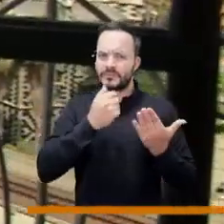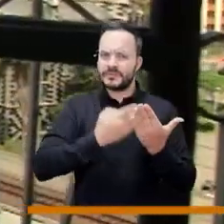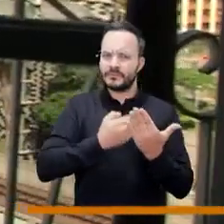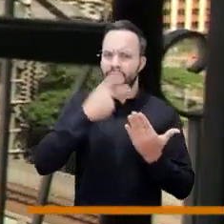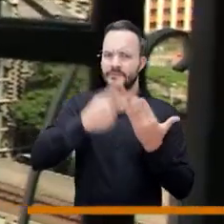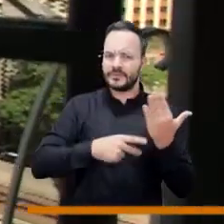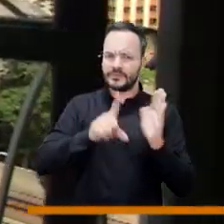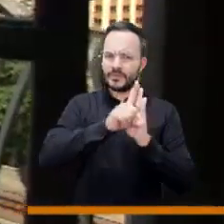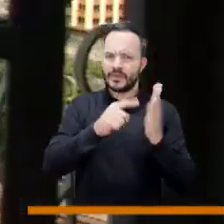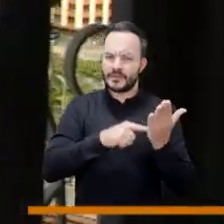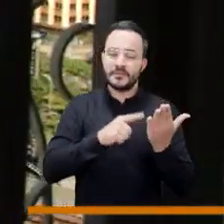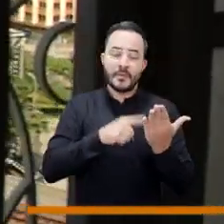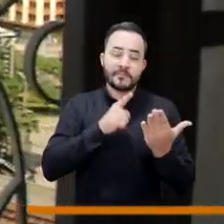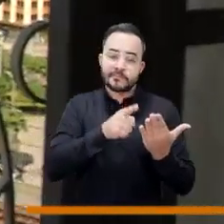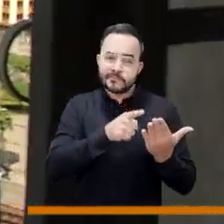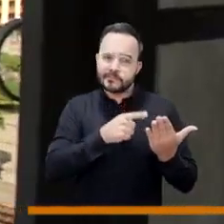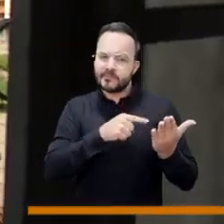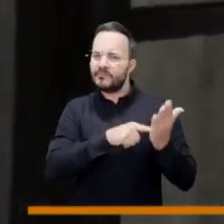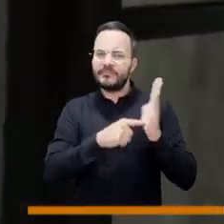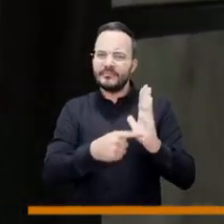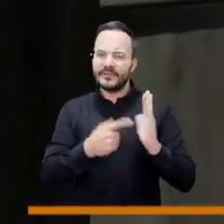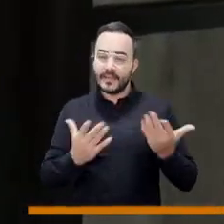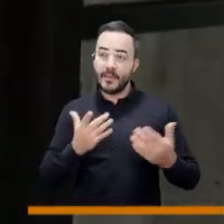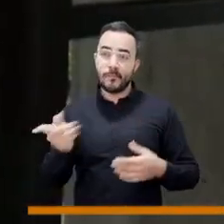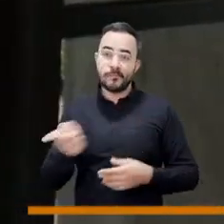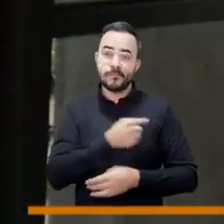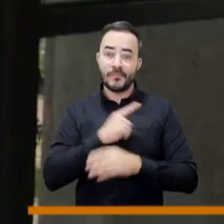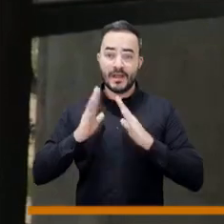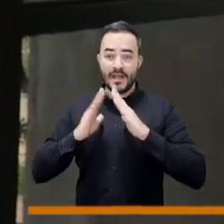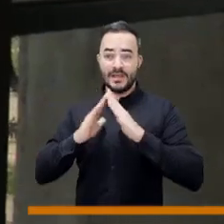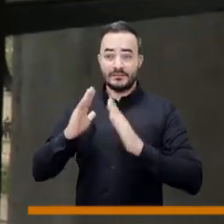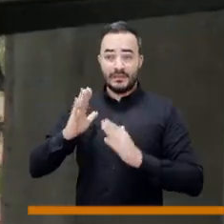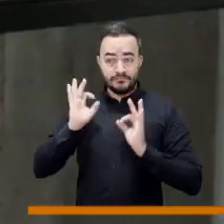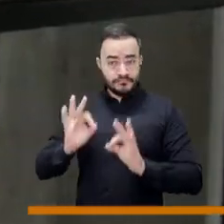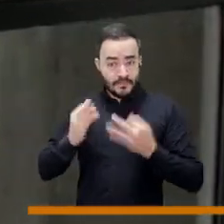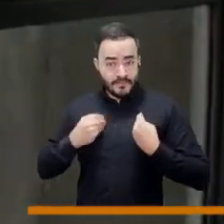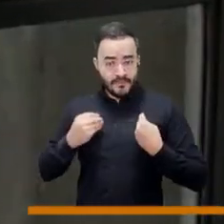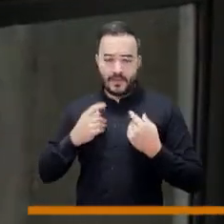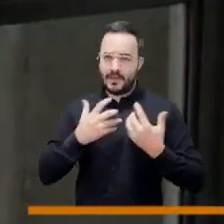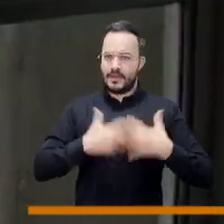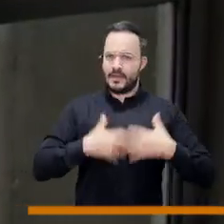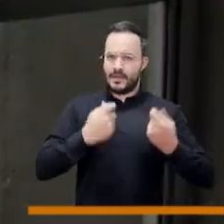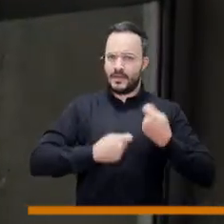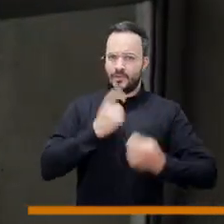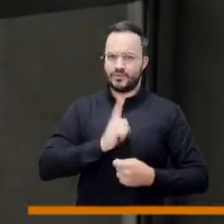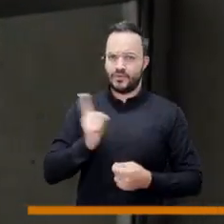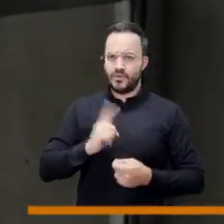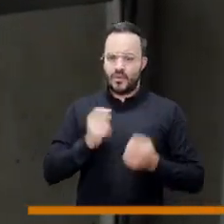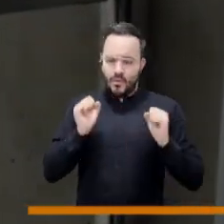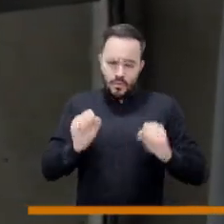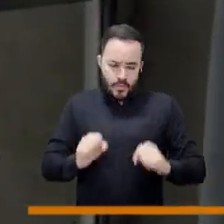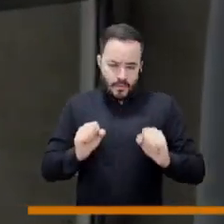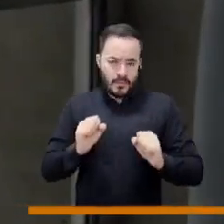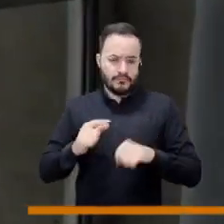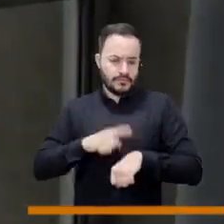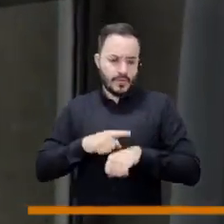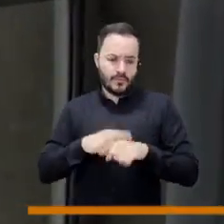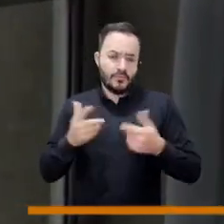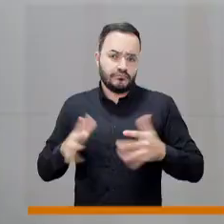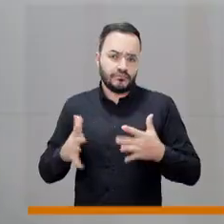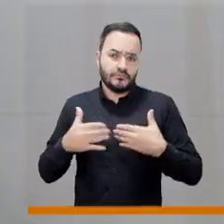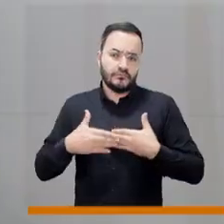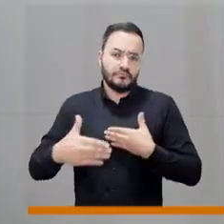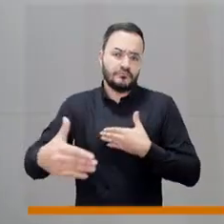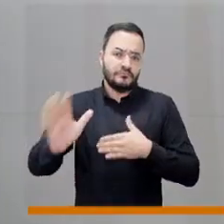que está proponiendo que cualquier inmueble de uso residencial se pueda convertir en Airbnb o de plataforma de